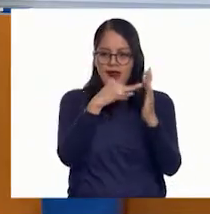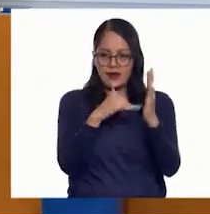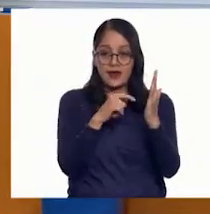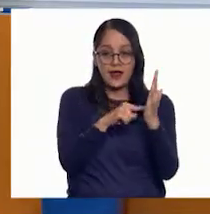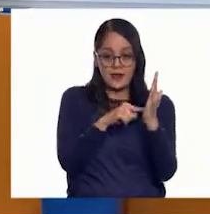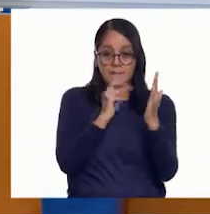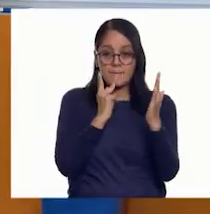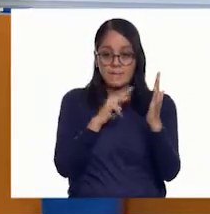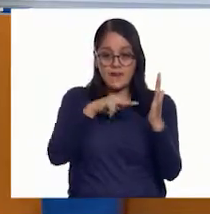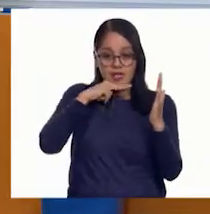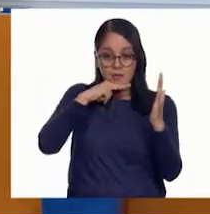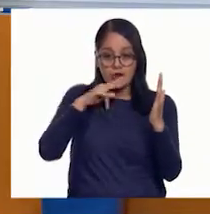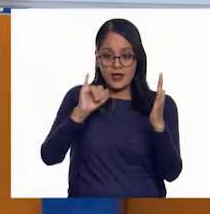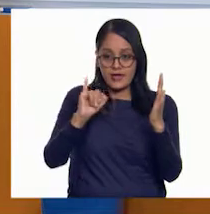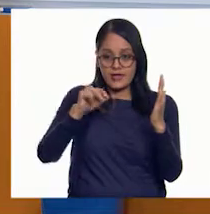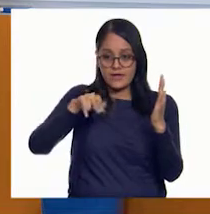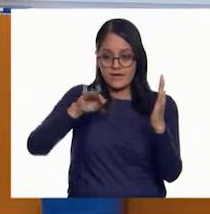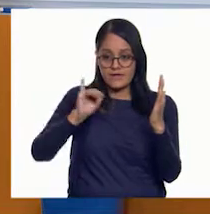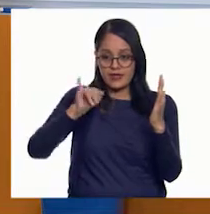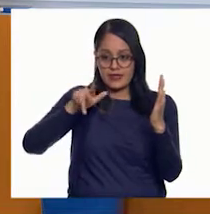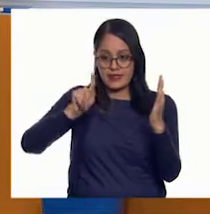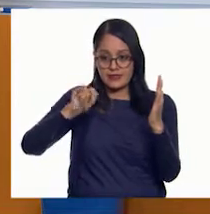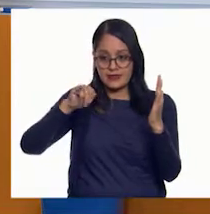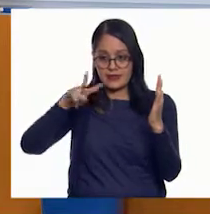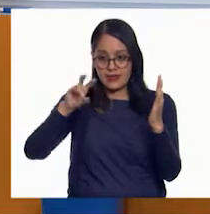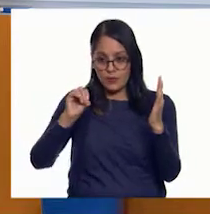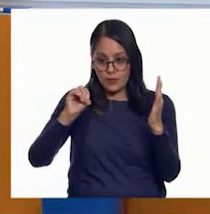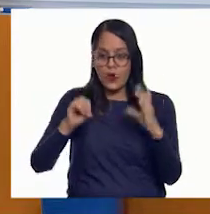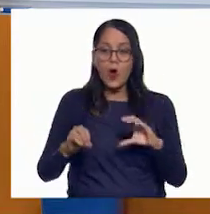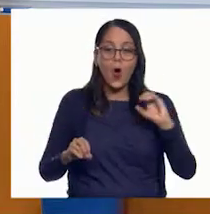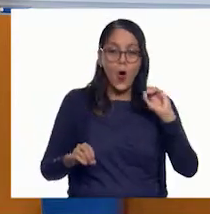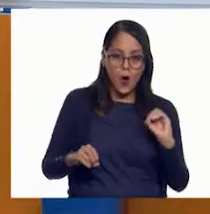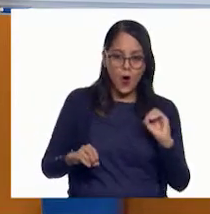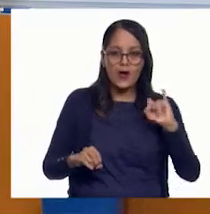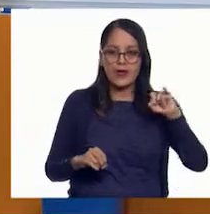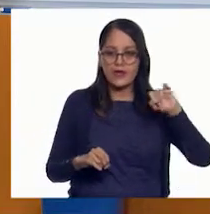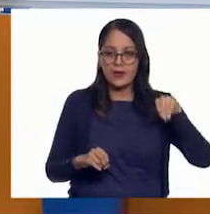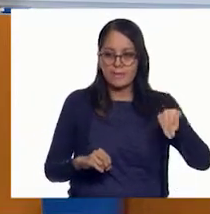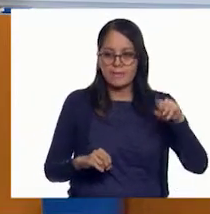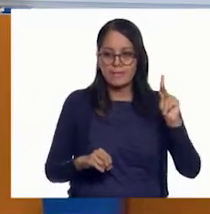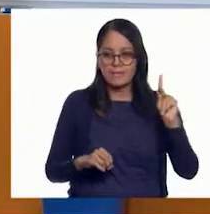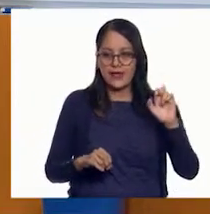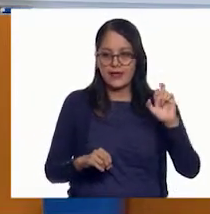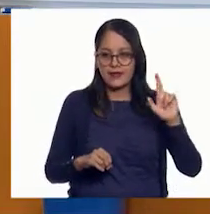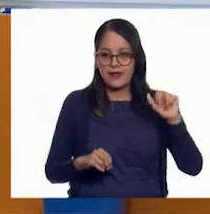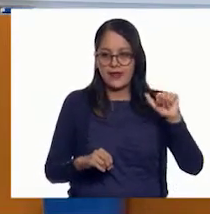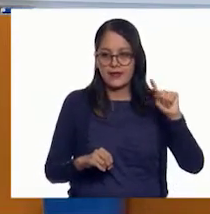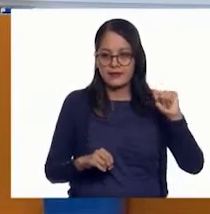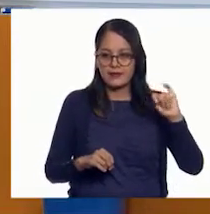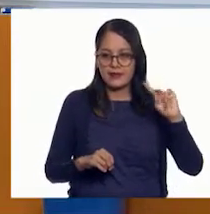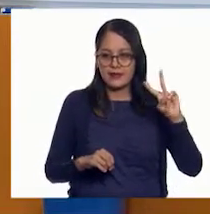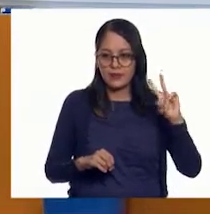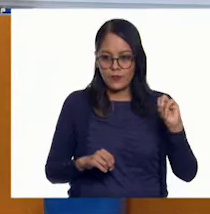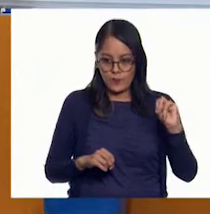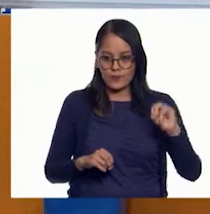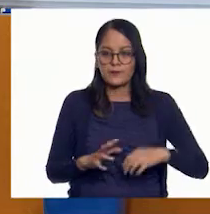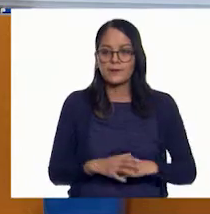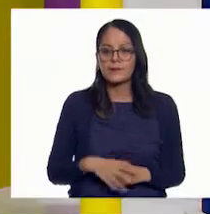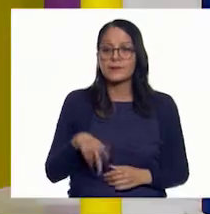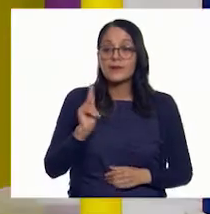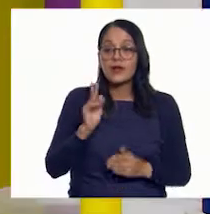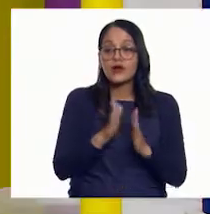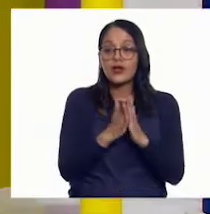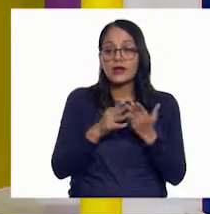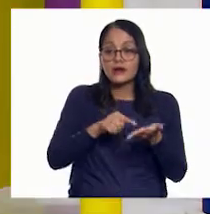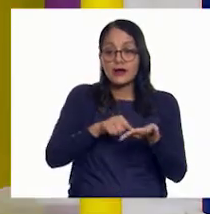infinitivo o en modo imperativo. Recuerden que tenemos dos opciones. Sin embargo, nuestro libro de texto nos sugiere que... Nos sugiere